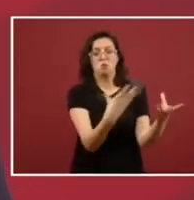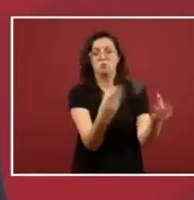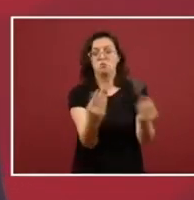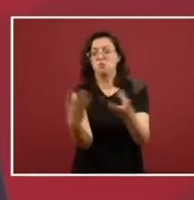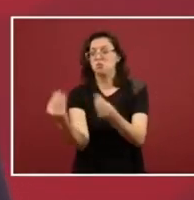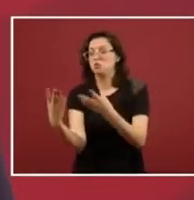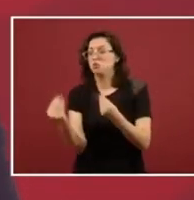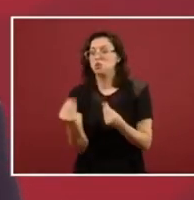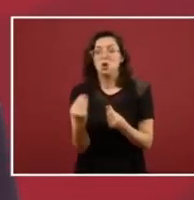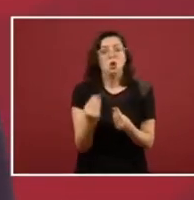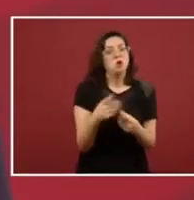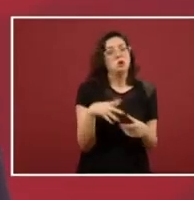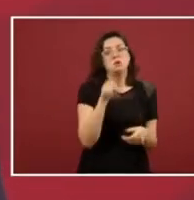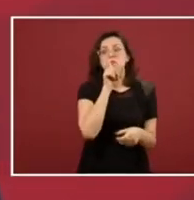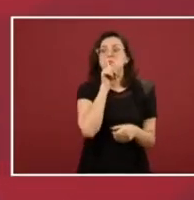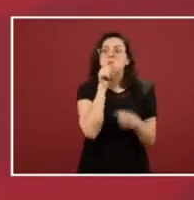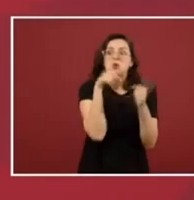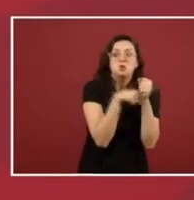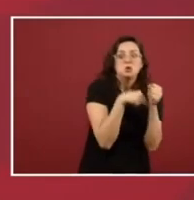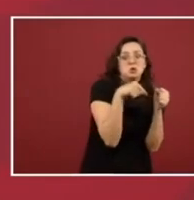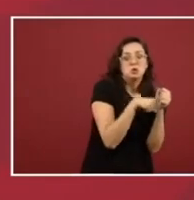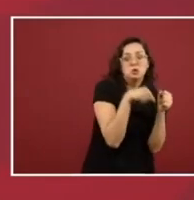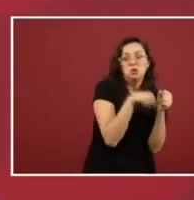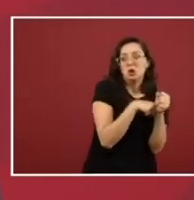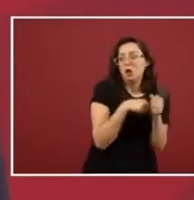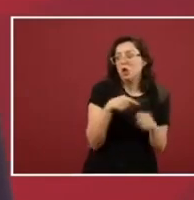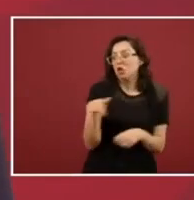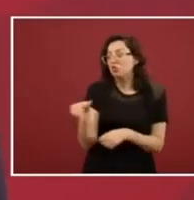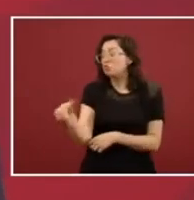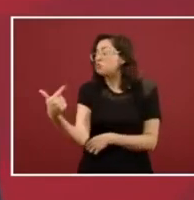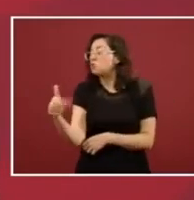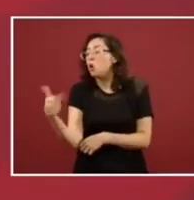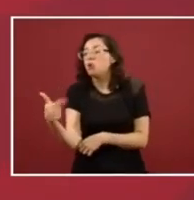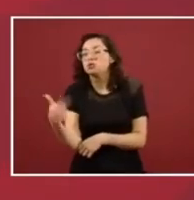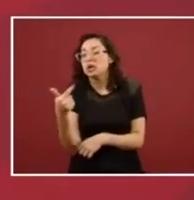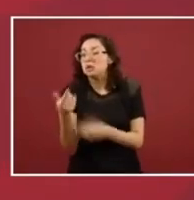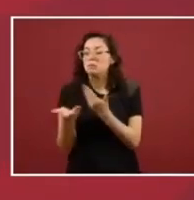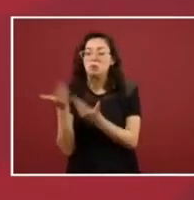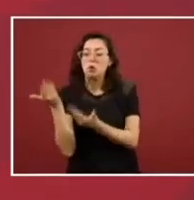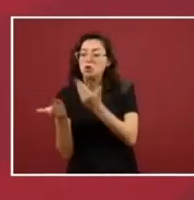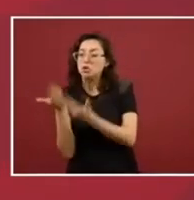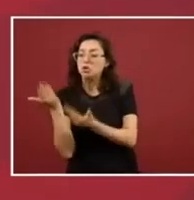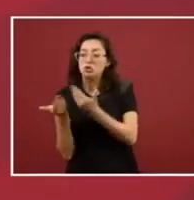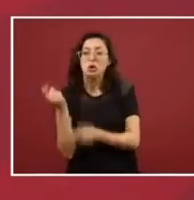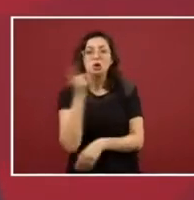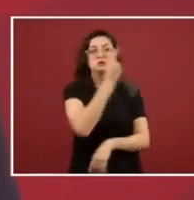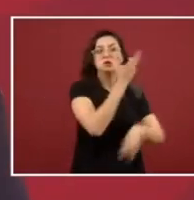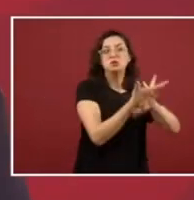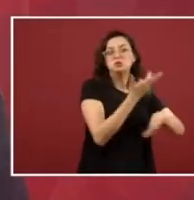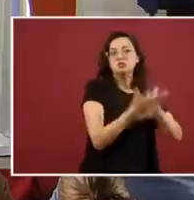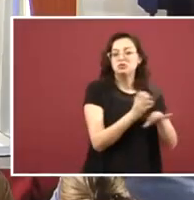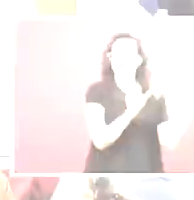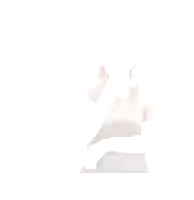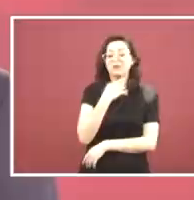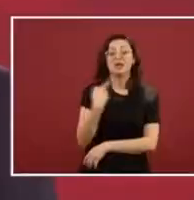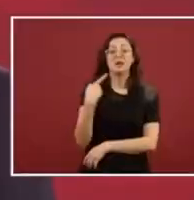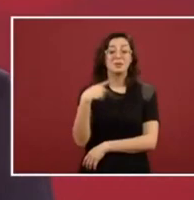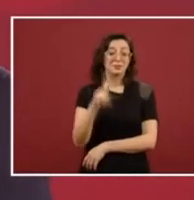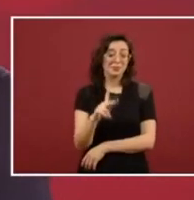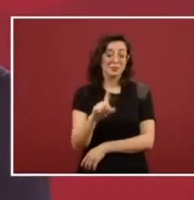tiene 12 casos, hoy ya vamos a informar que 15, y en cambio Estados Unidos hasta ayer tenía 696 casos.